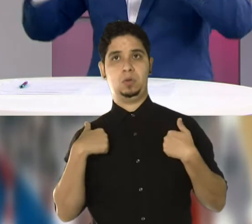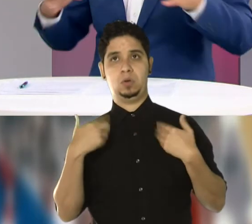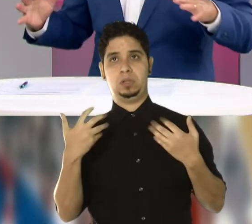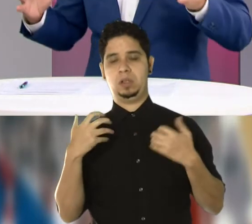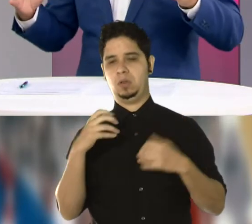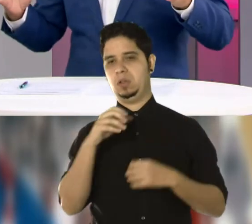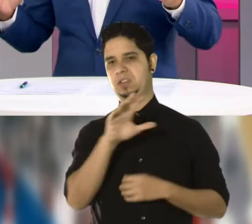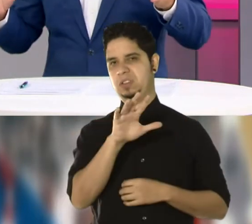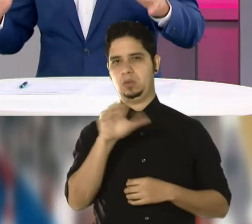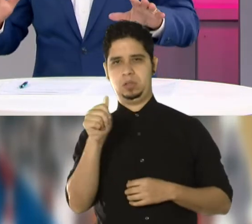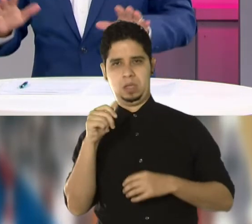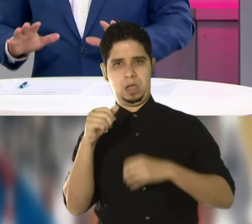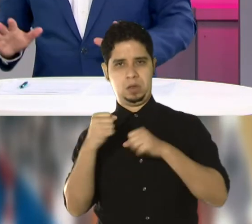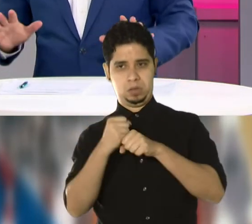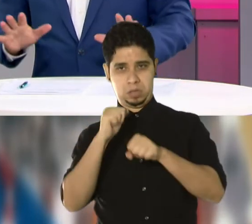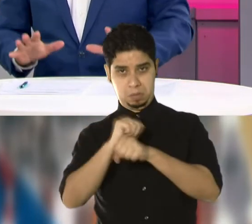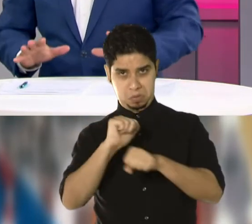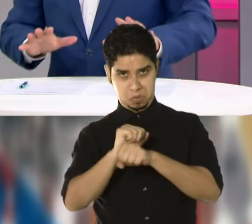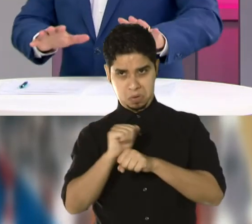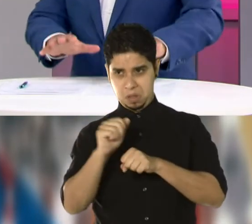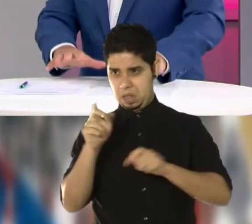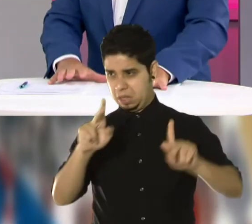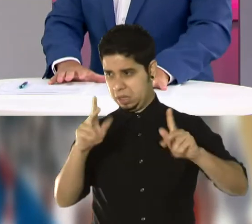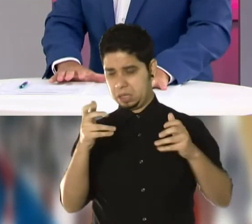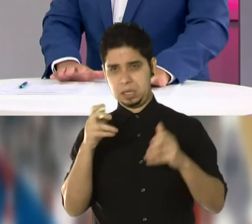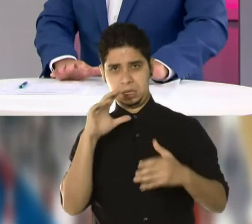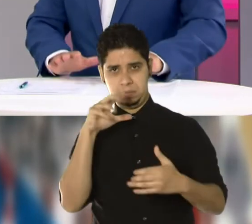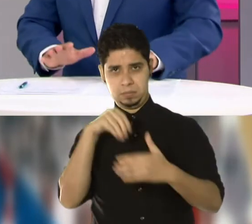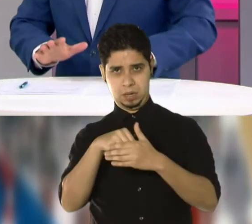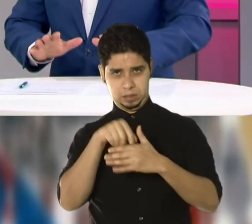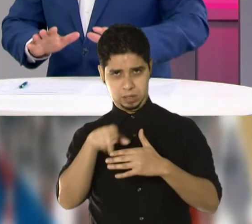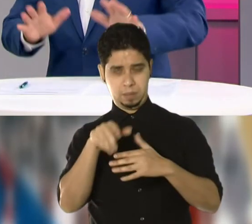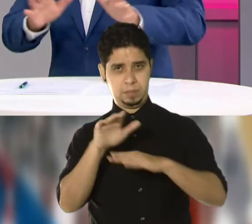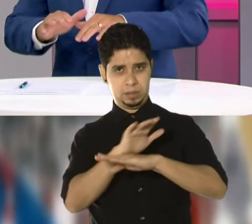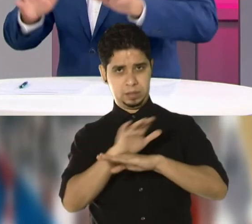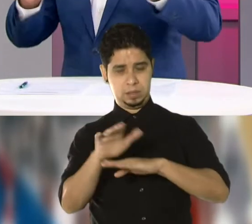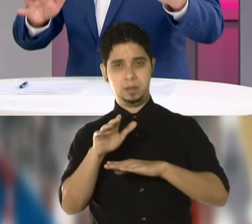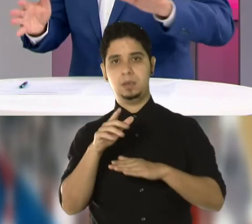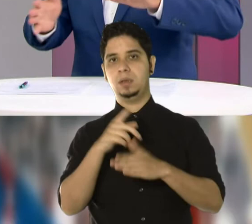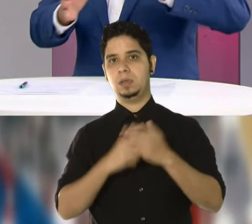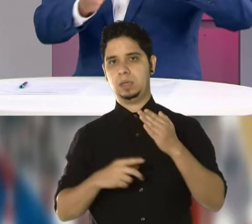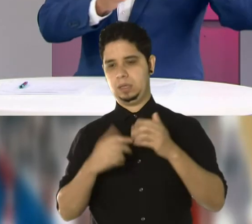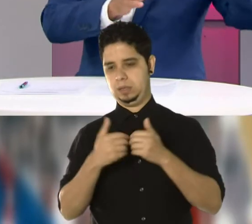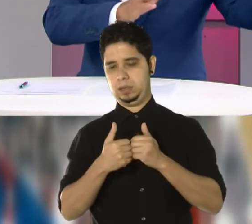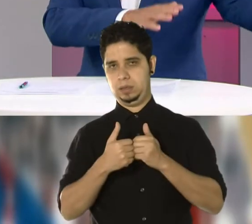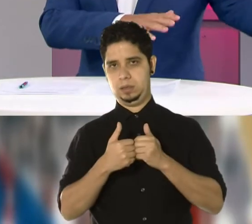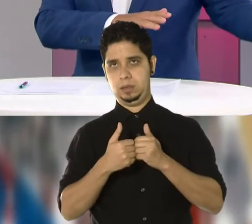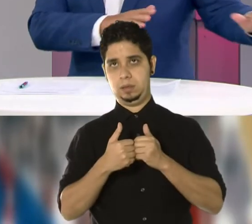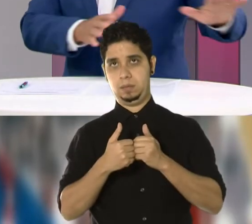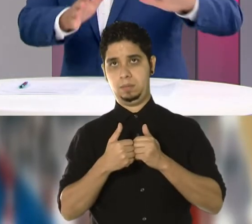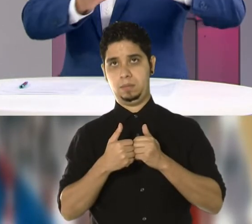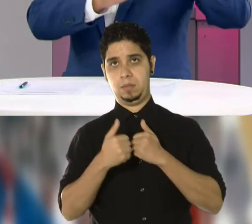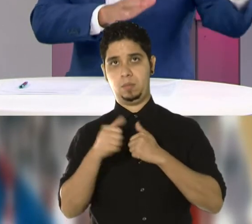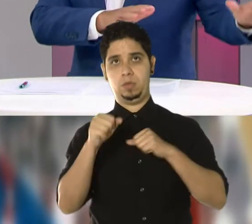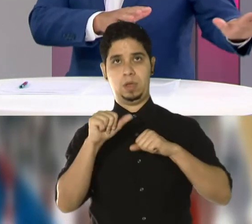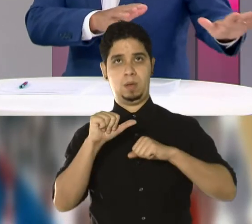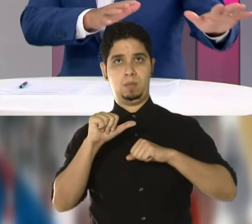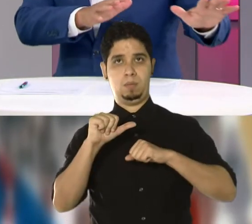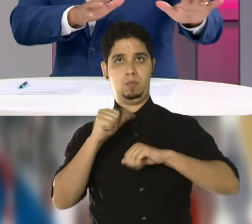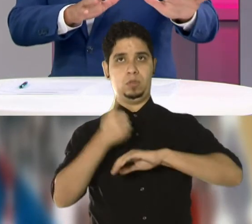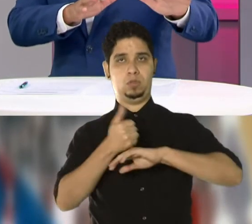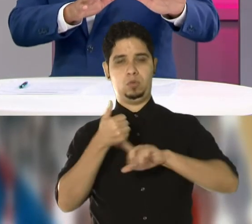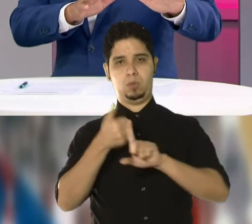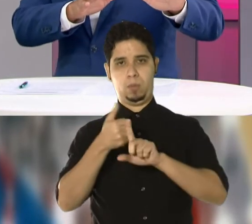esto que está ocurriendo en el país, una persona que quiera experimentar en este sector, que aparte de aprender puede después montar su propia empresa, puede ser un